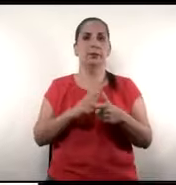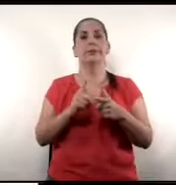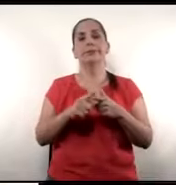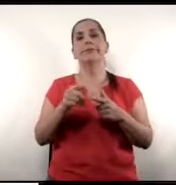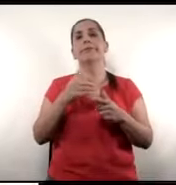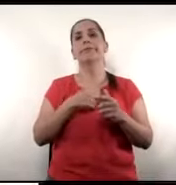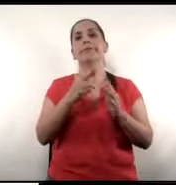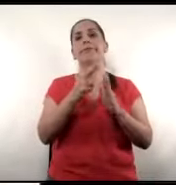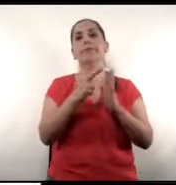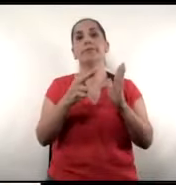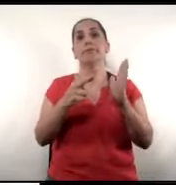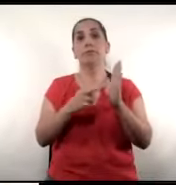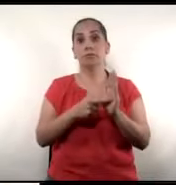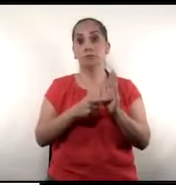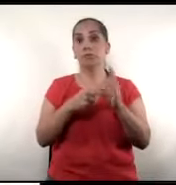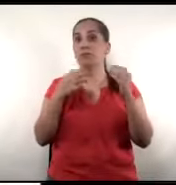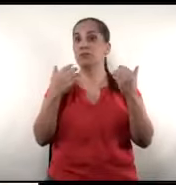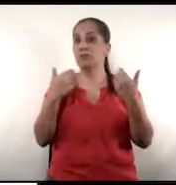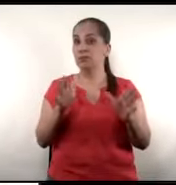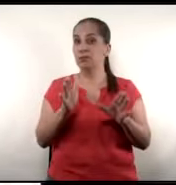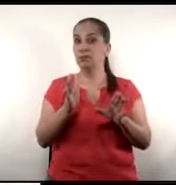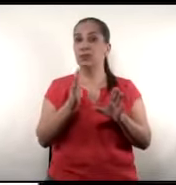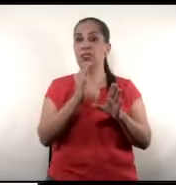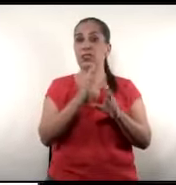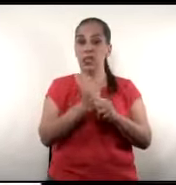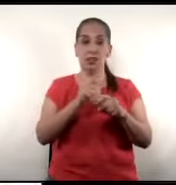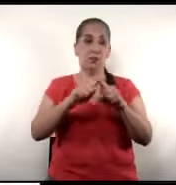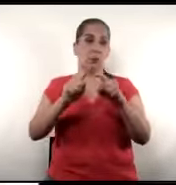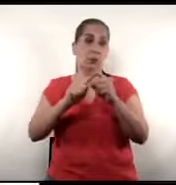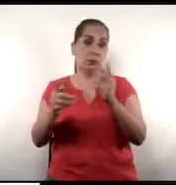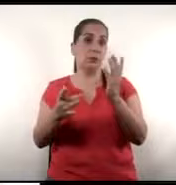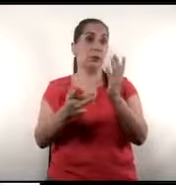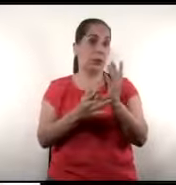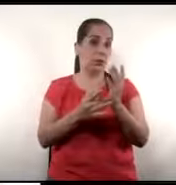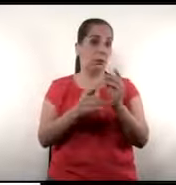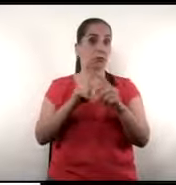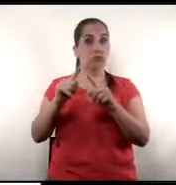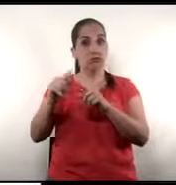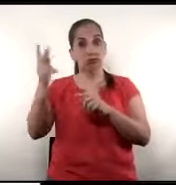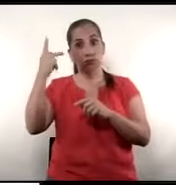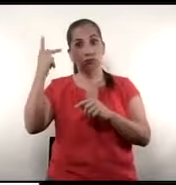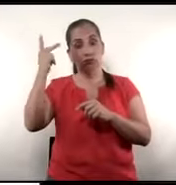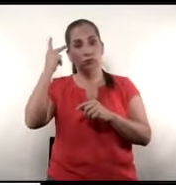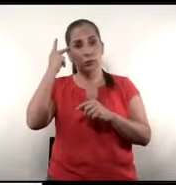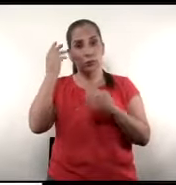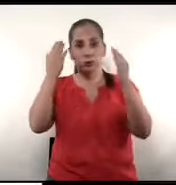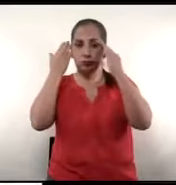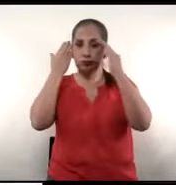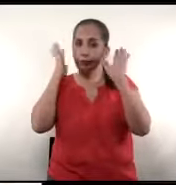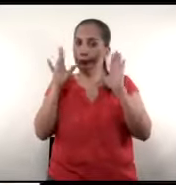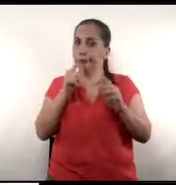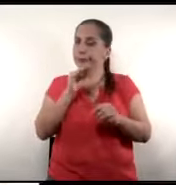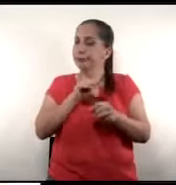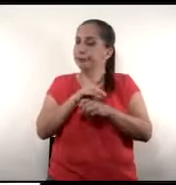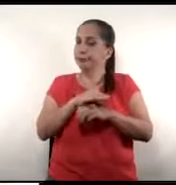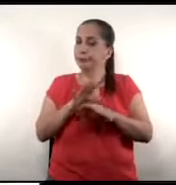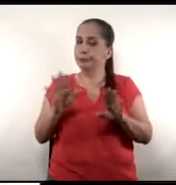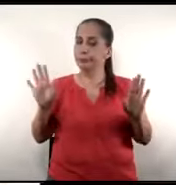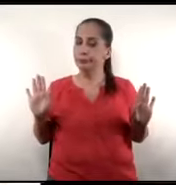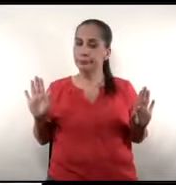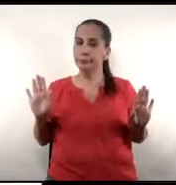reglas diseñadas por técnicos y por políticos, quién sabe bajo la influencia de qué,